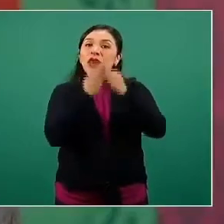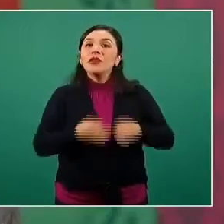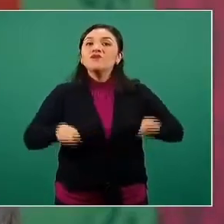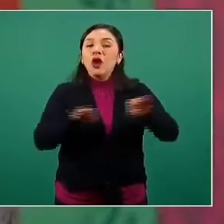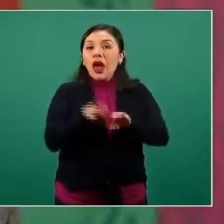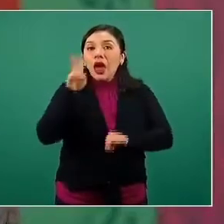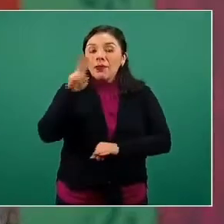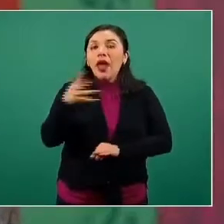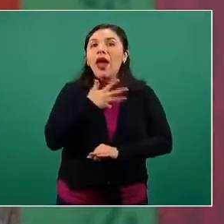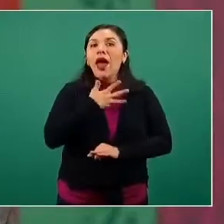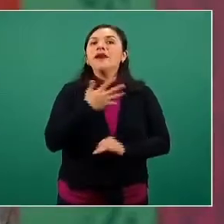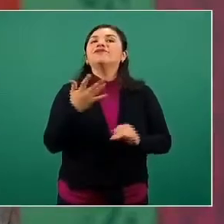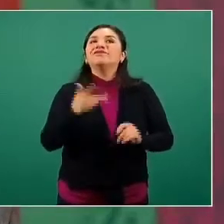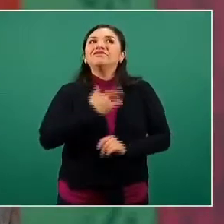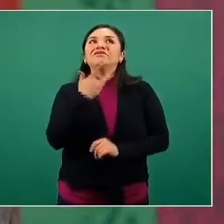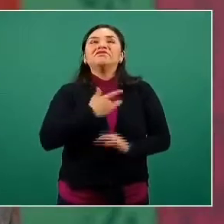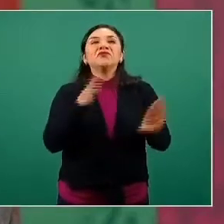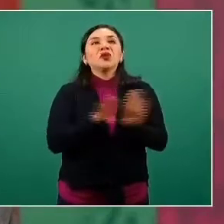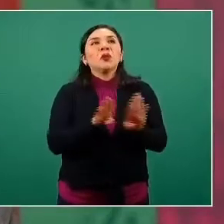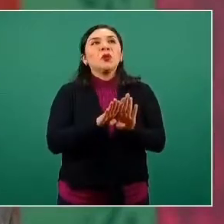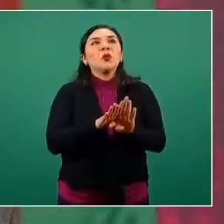que resulta mucho más